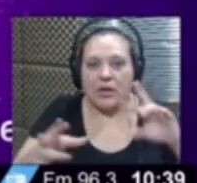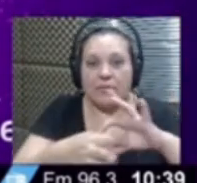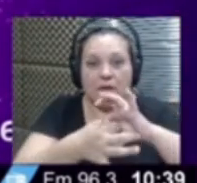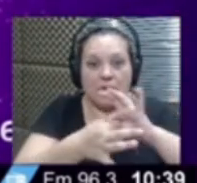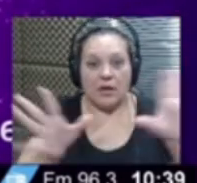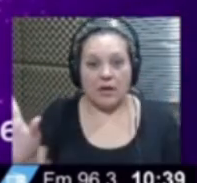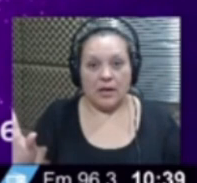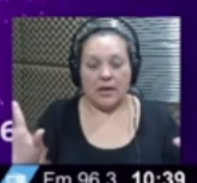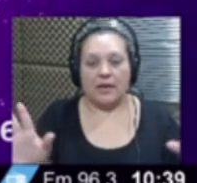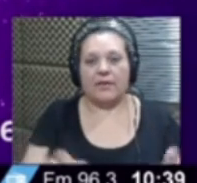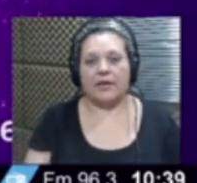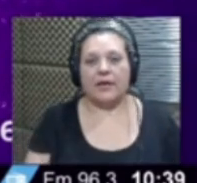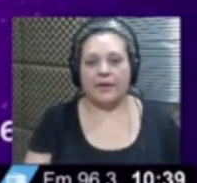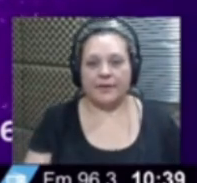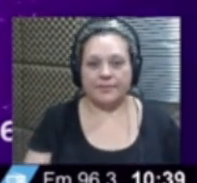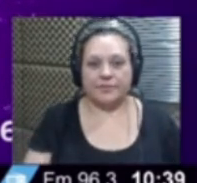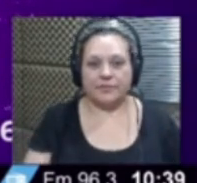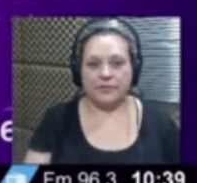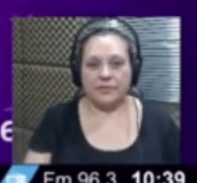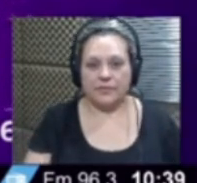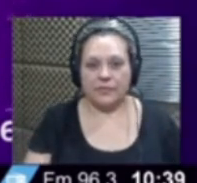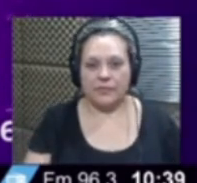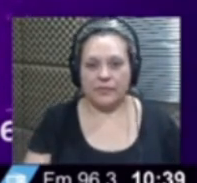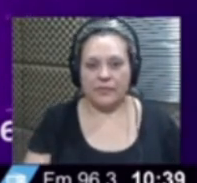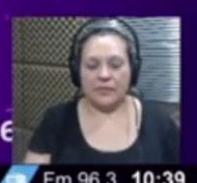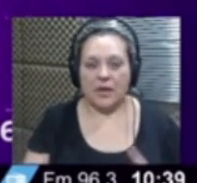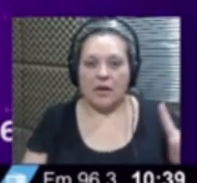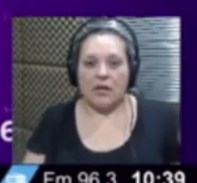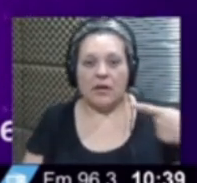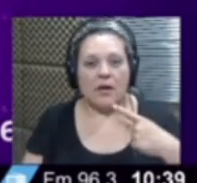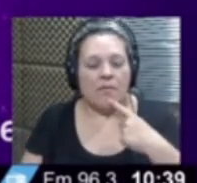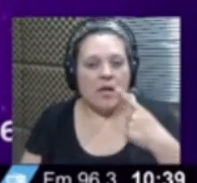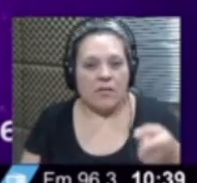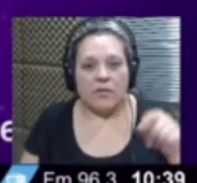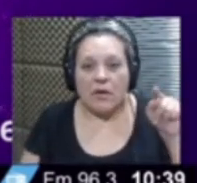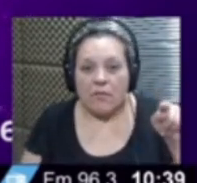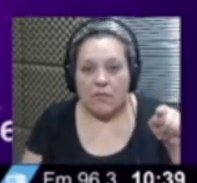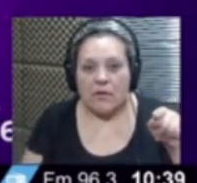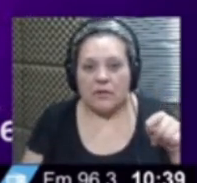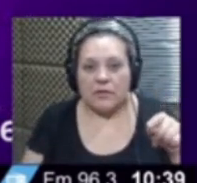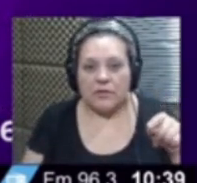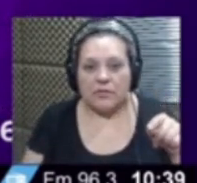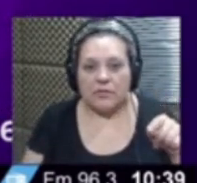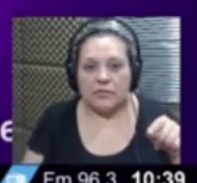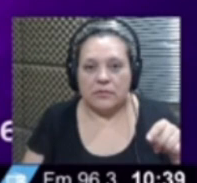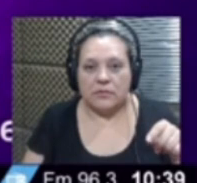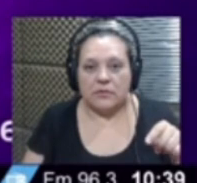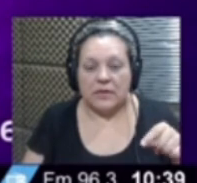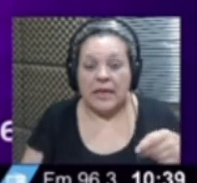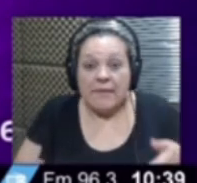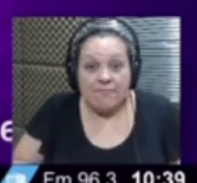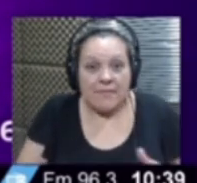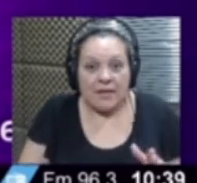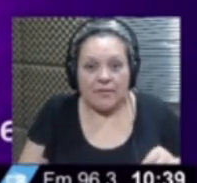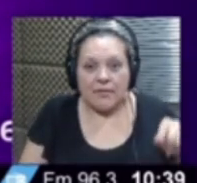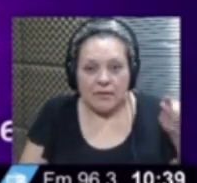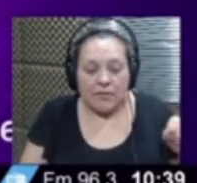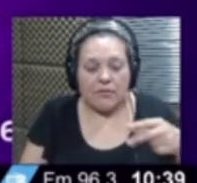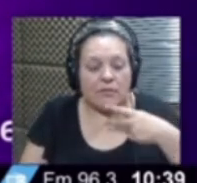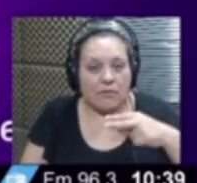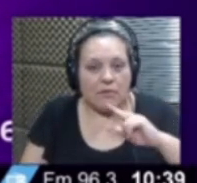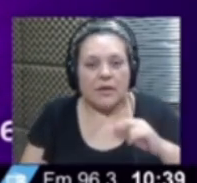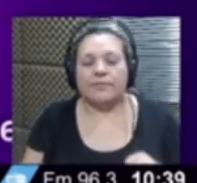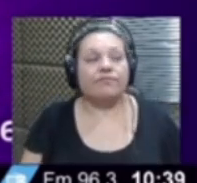¿Vos sos Hace un par de... sanjuanina, Leticia? Yo ¿Sos sanjuanina? soy sanjuanina, y el movimiento panafricanista